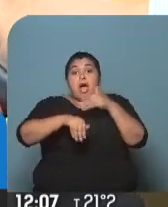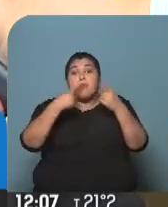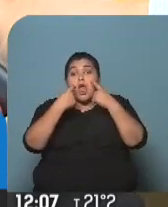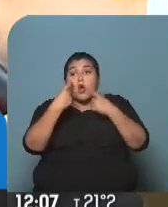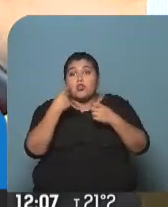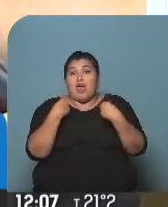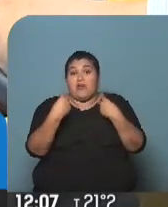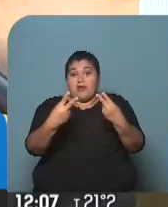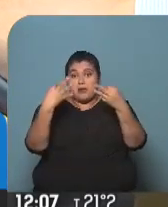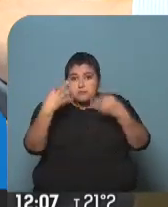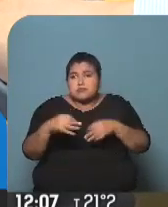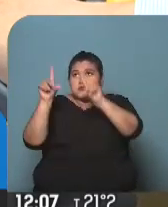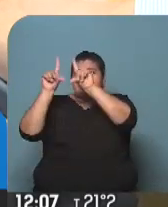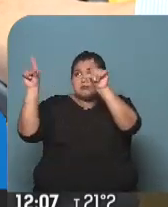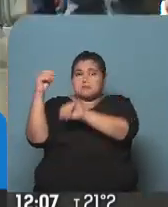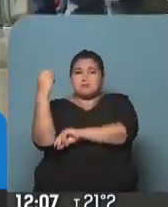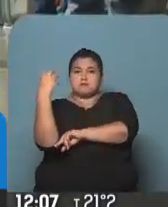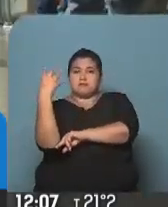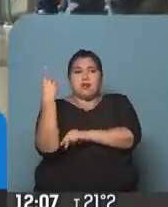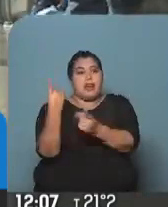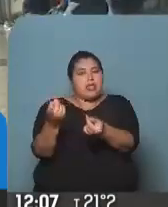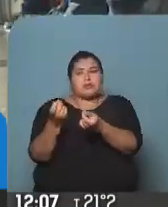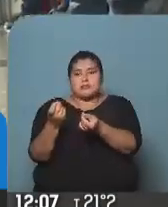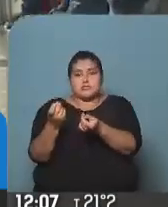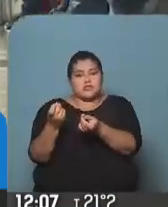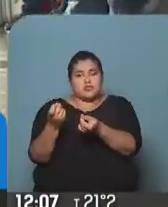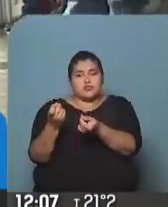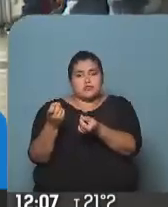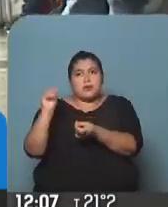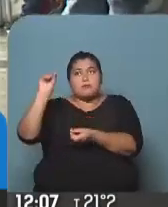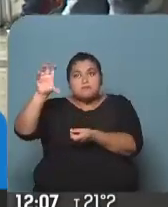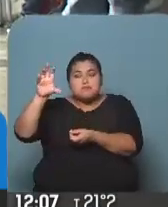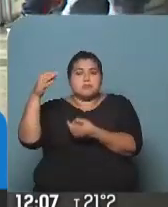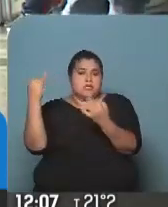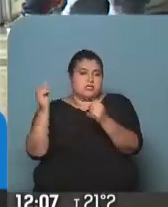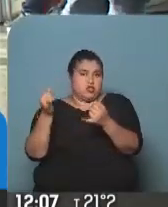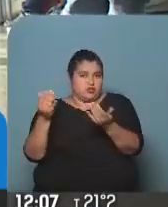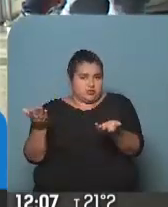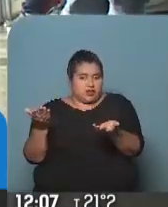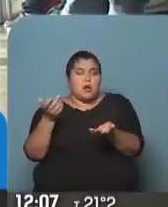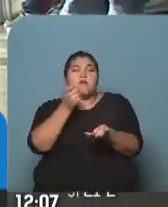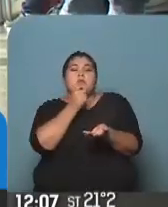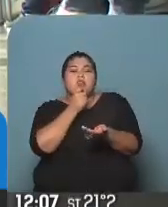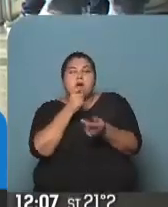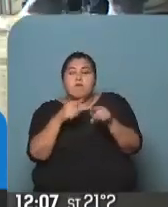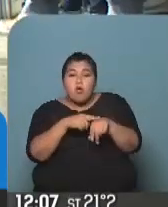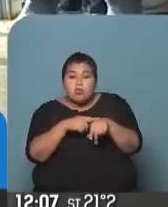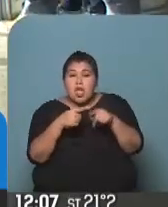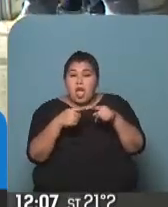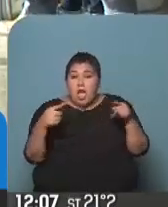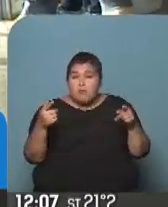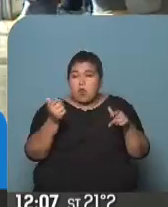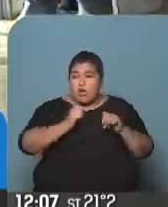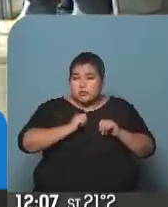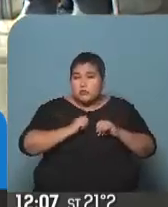es esto, que está homologado por la ley de transporte. El hecho que determine el ticket, algún tiempo estimativo de espera,